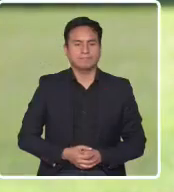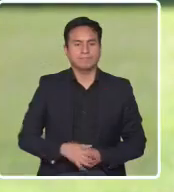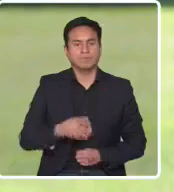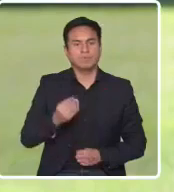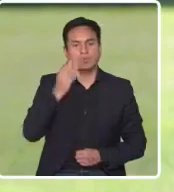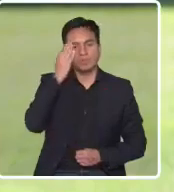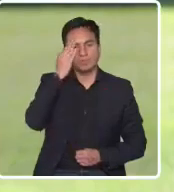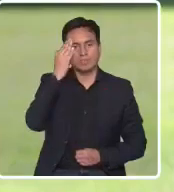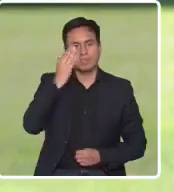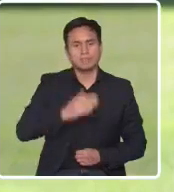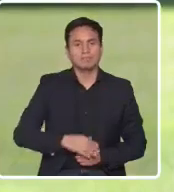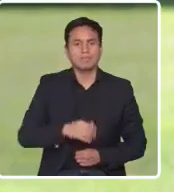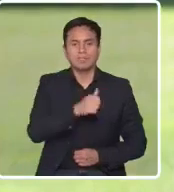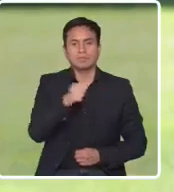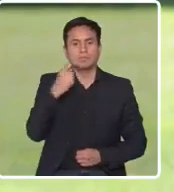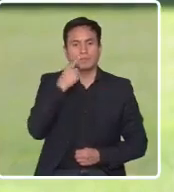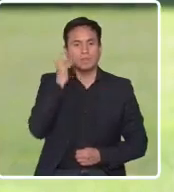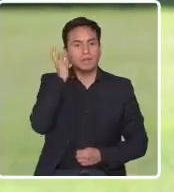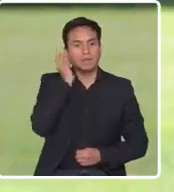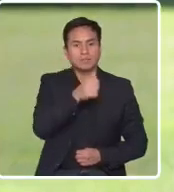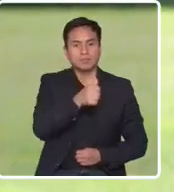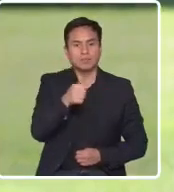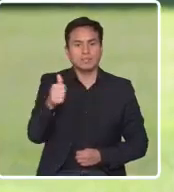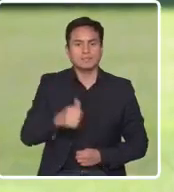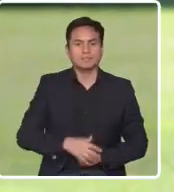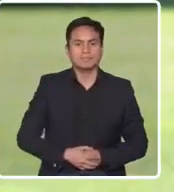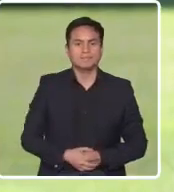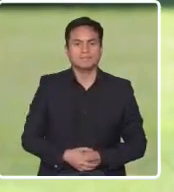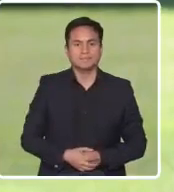Muy buenos días a todos y a todas.